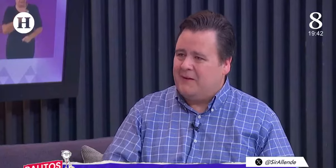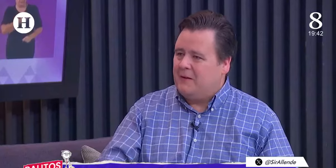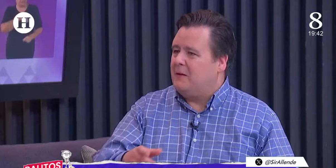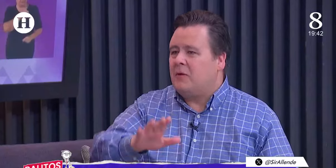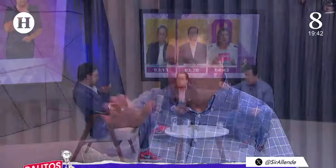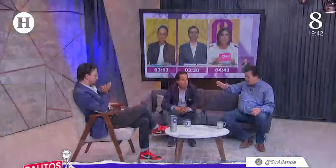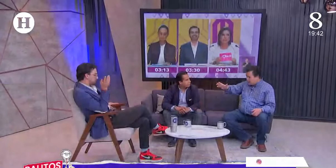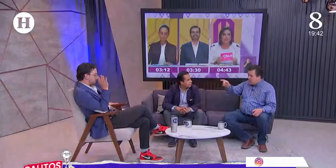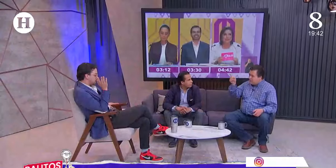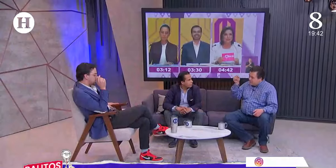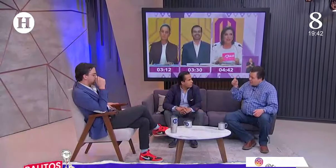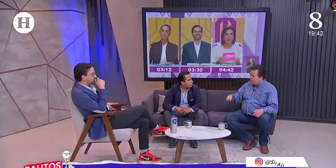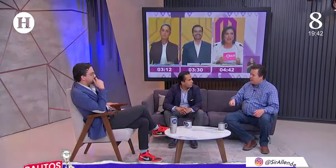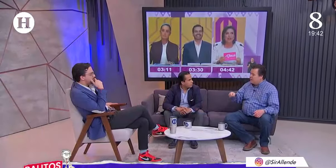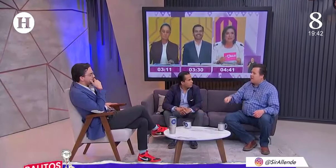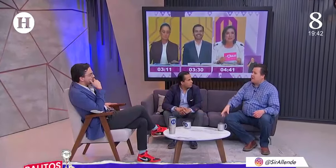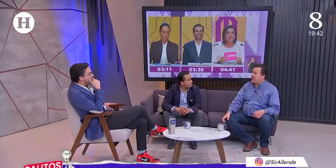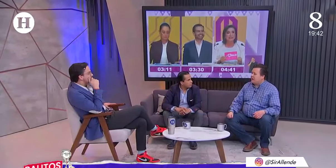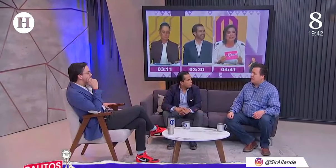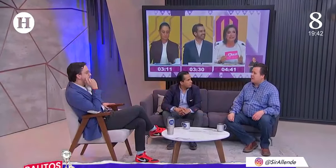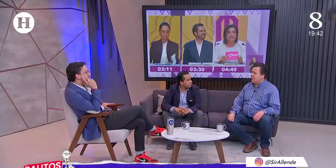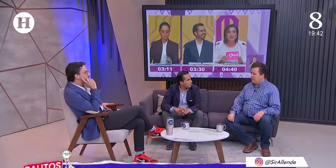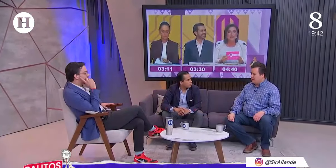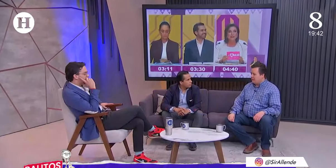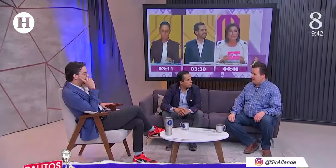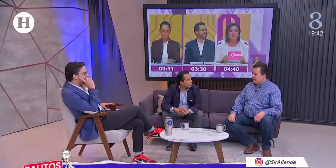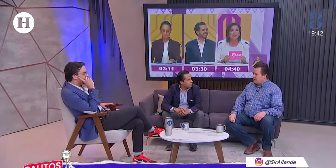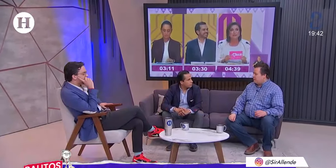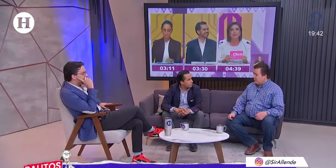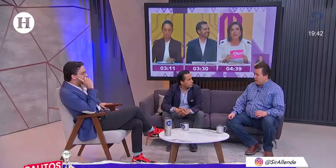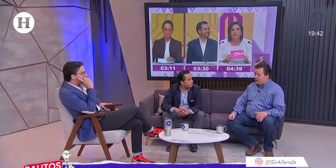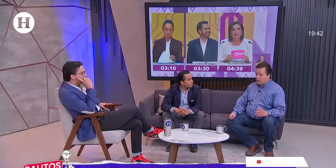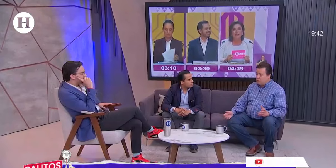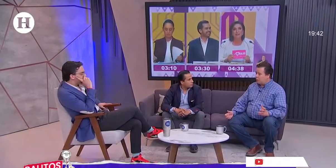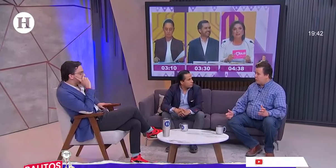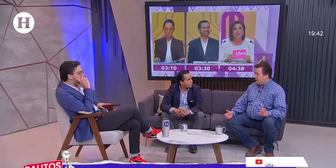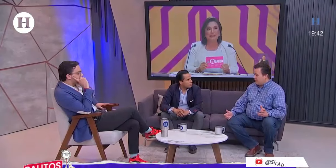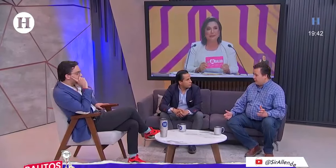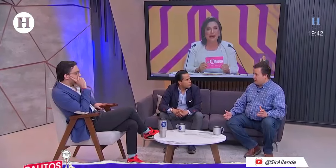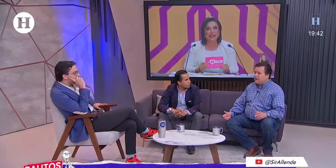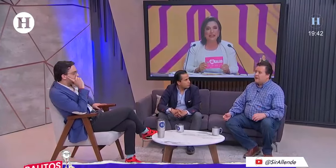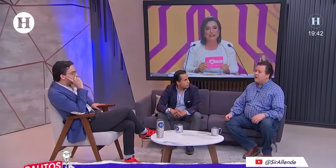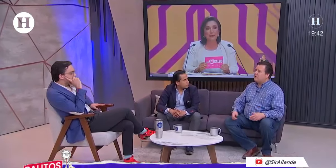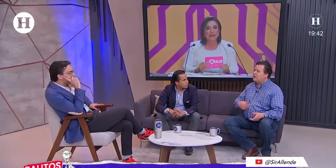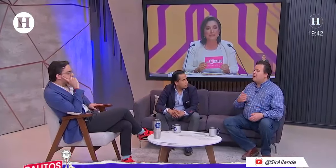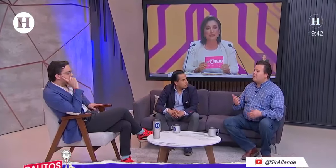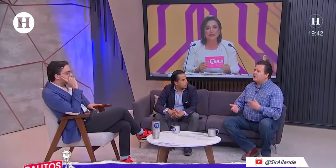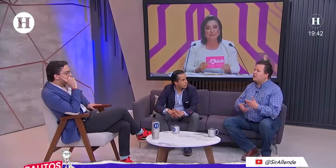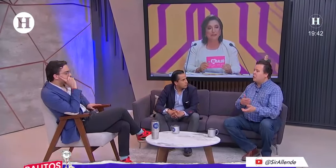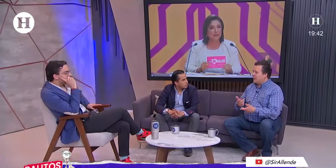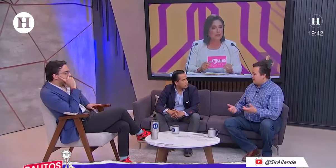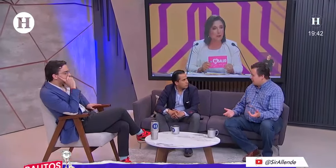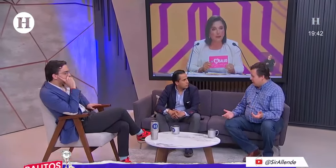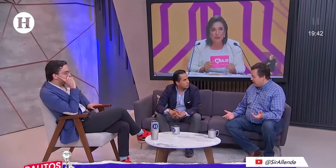Imparcial es imposible no existe eso pero deberíamos de privilegiar gente que polemic necesitamos privilegiar uno o dos moderadores que no sean las